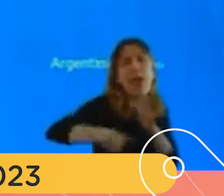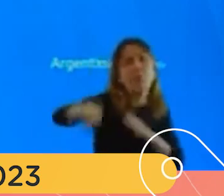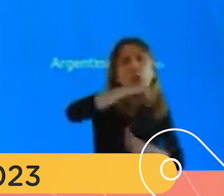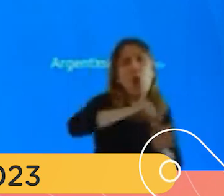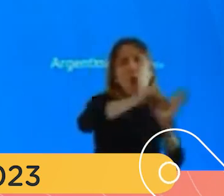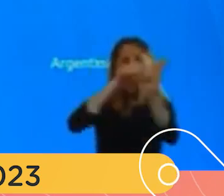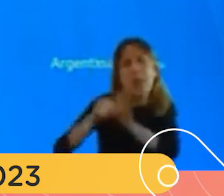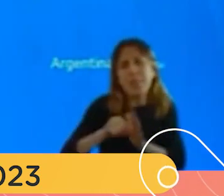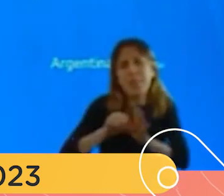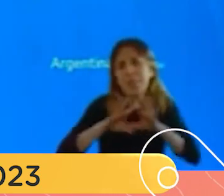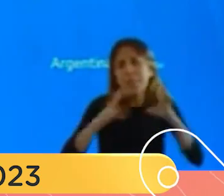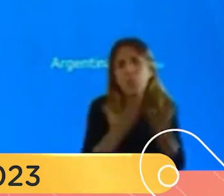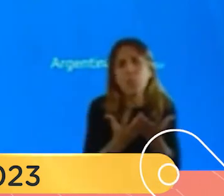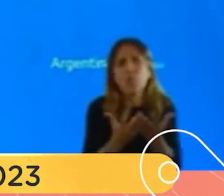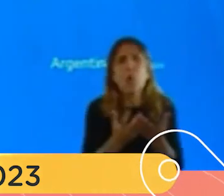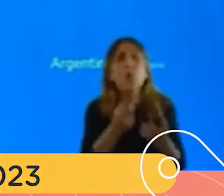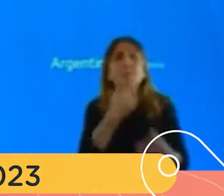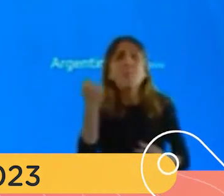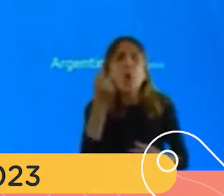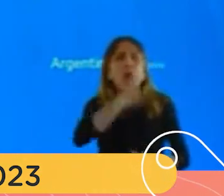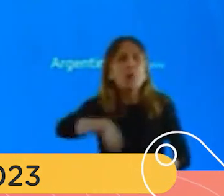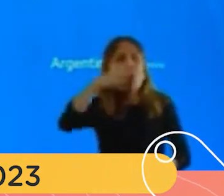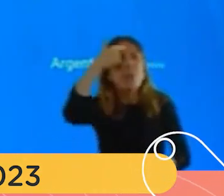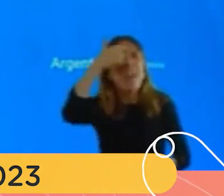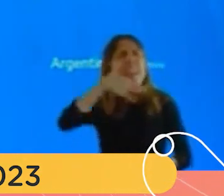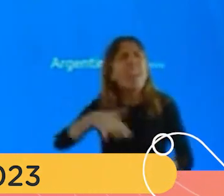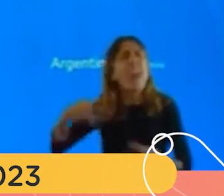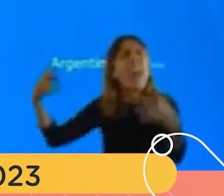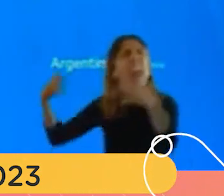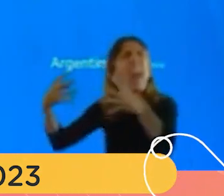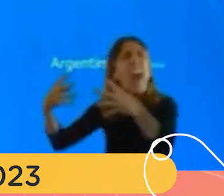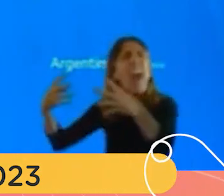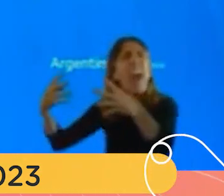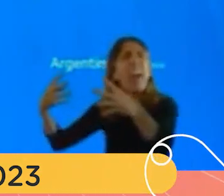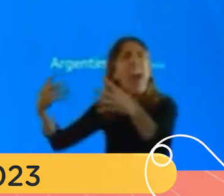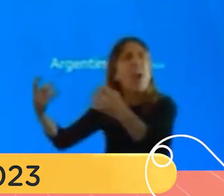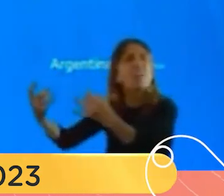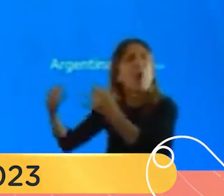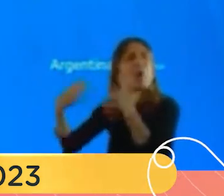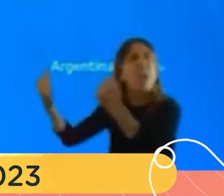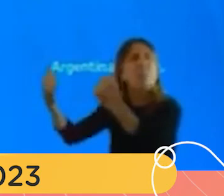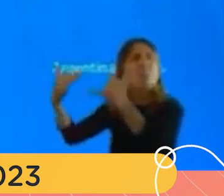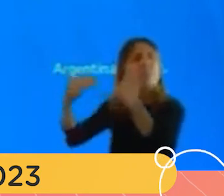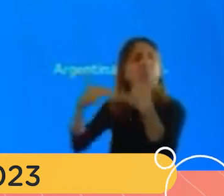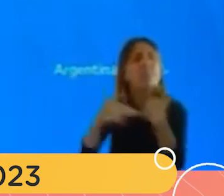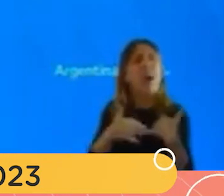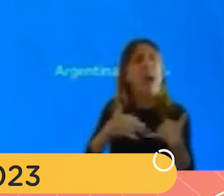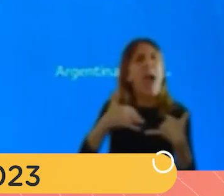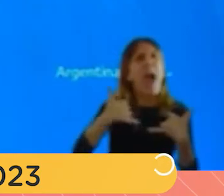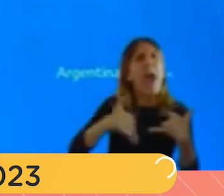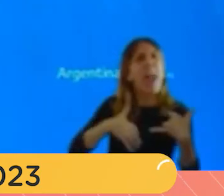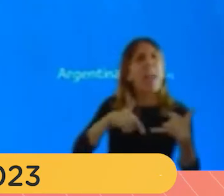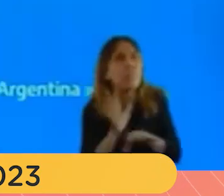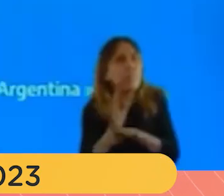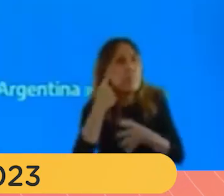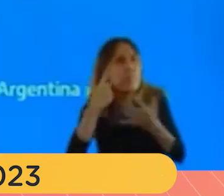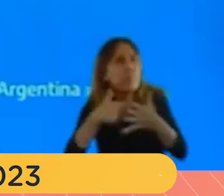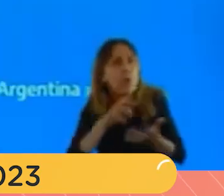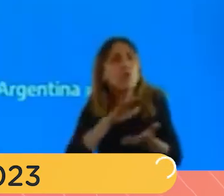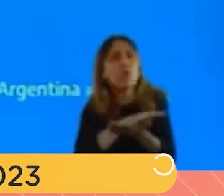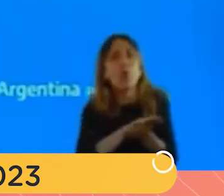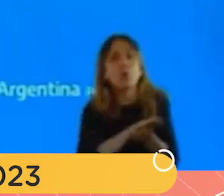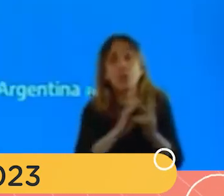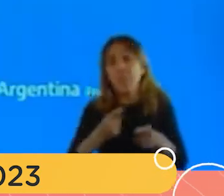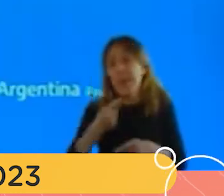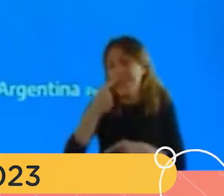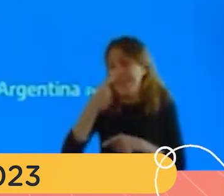digo la institución está por arriba del color político Entonces fui me senté a lo que se suponía